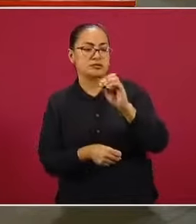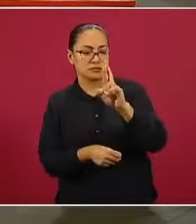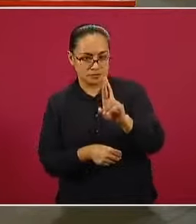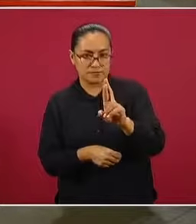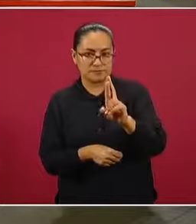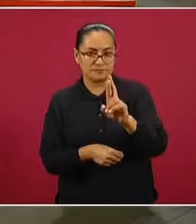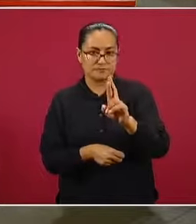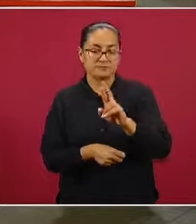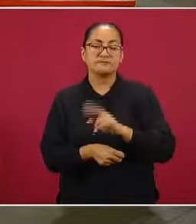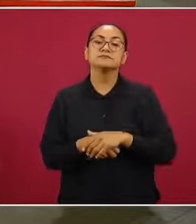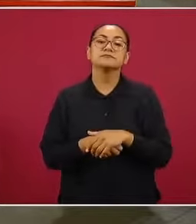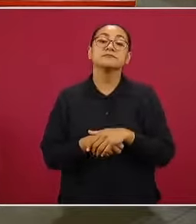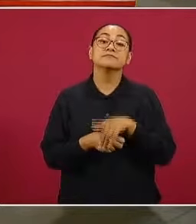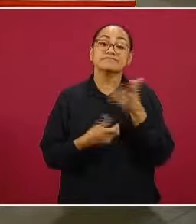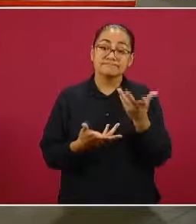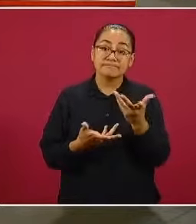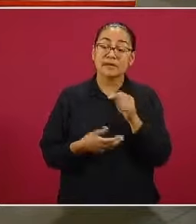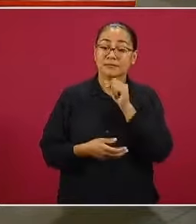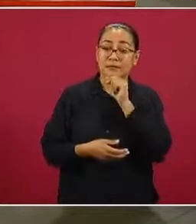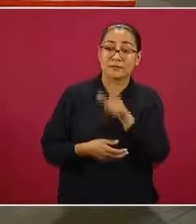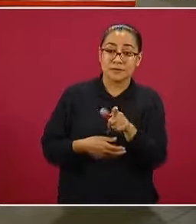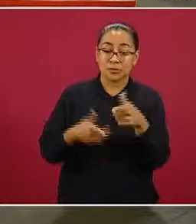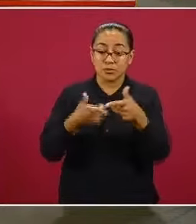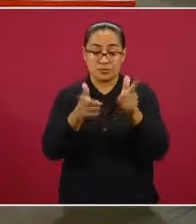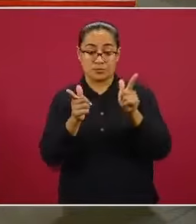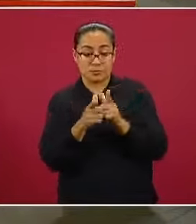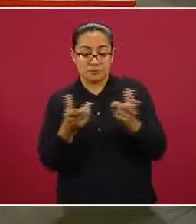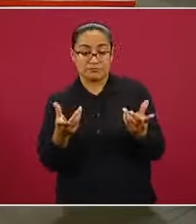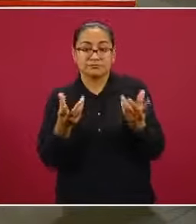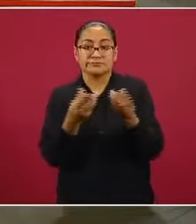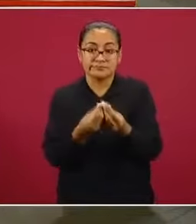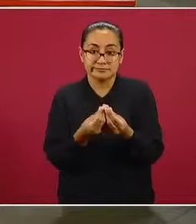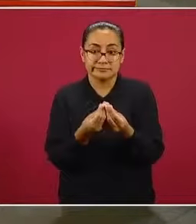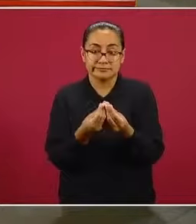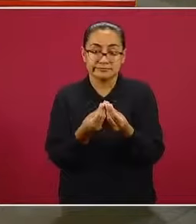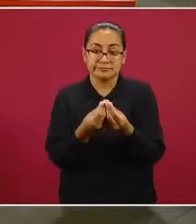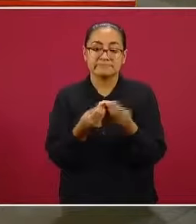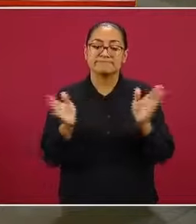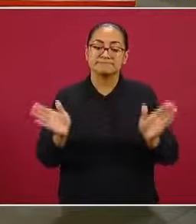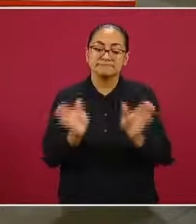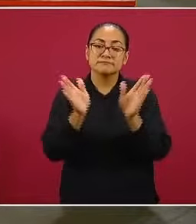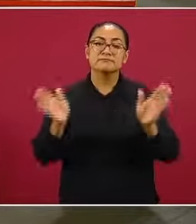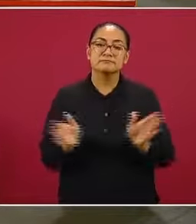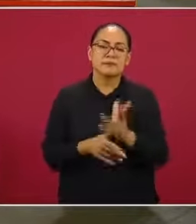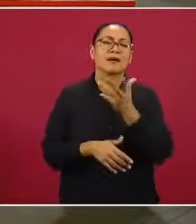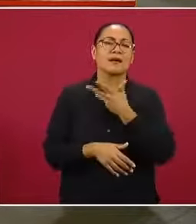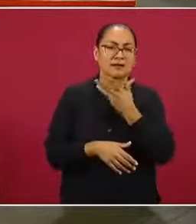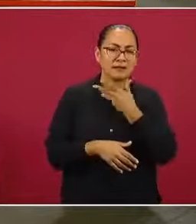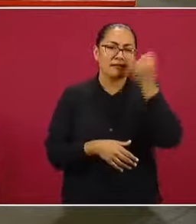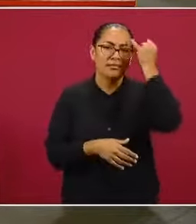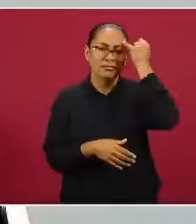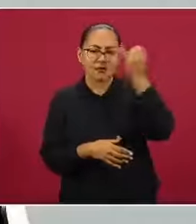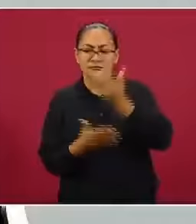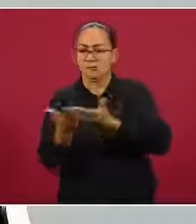el grupo intersecretarial se están impulsando. Creo que hay varias iniciativas en SADER que